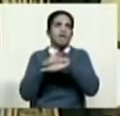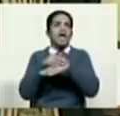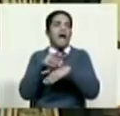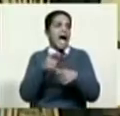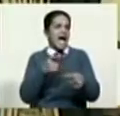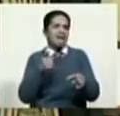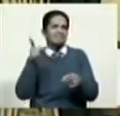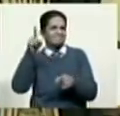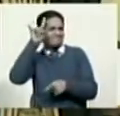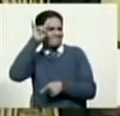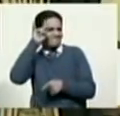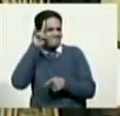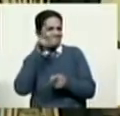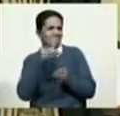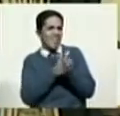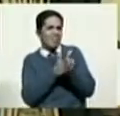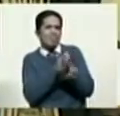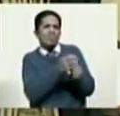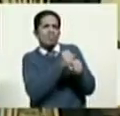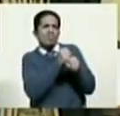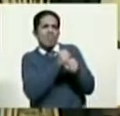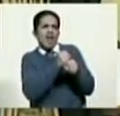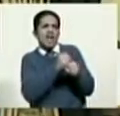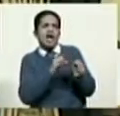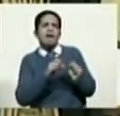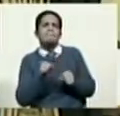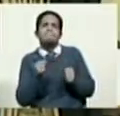dinero y después les ofrecemos